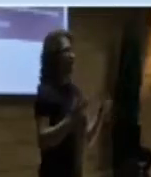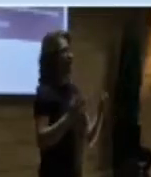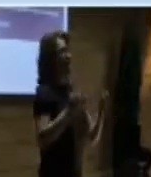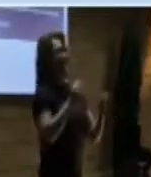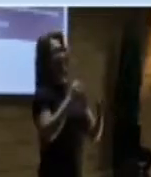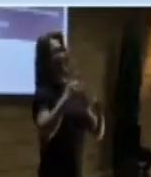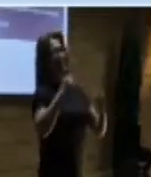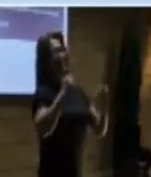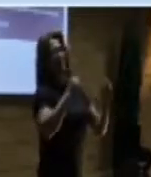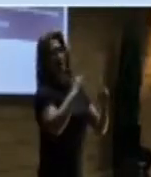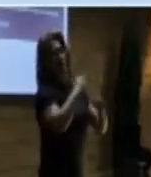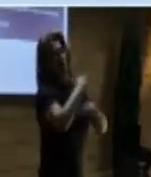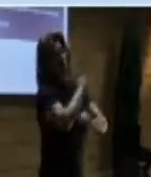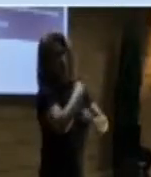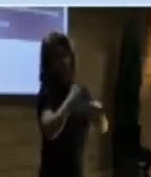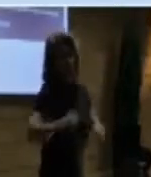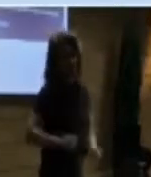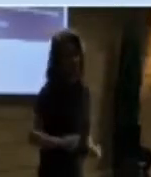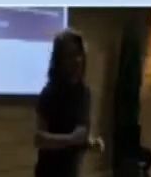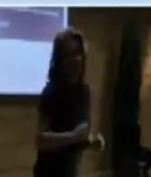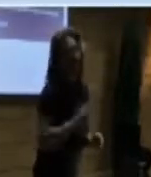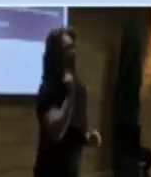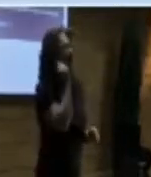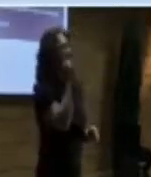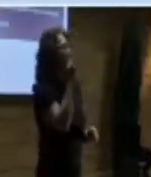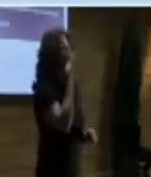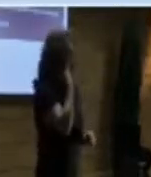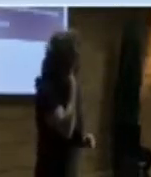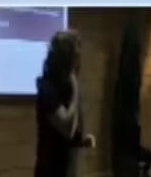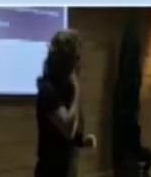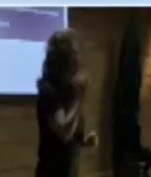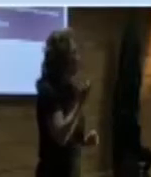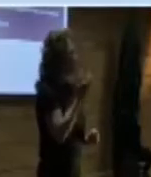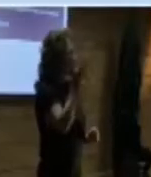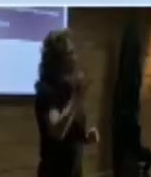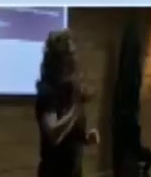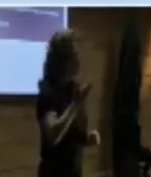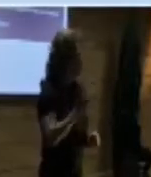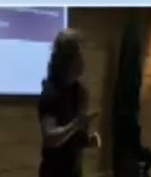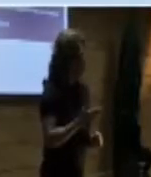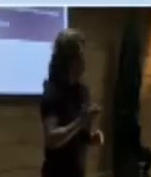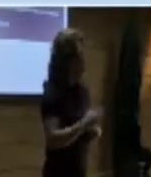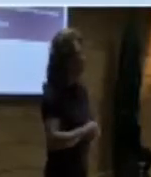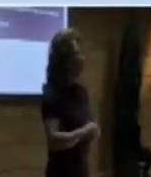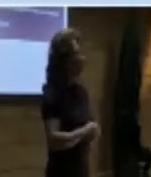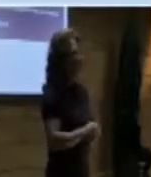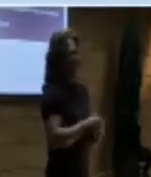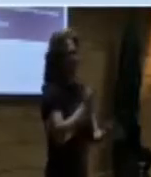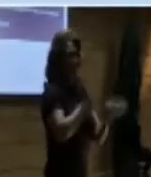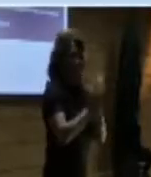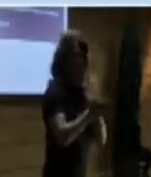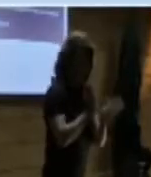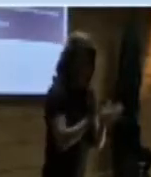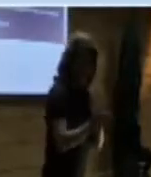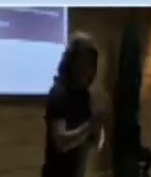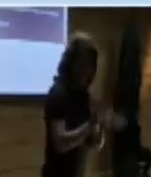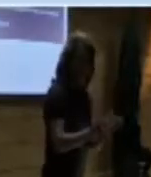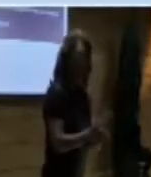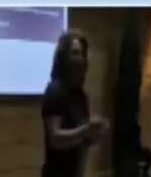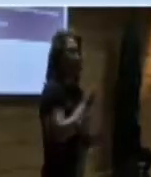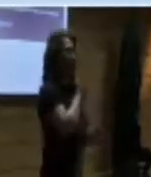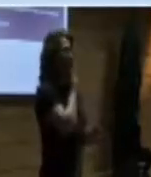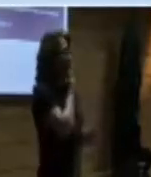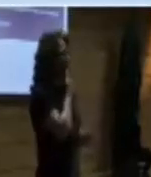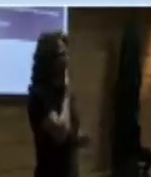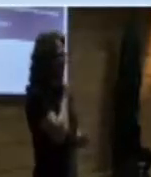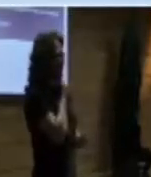que me parece importante. Quizás mucho más importante también el infratratamiento. Hablaré de cómo